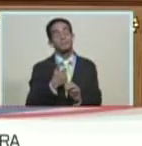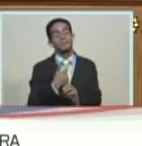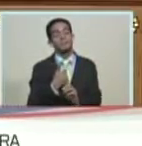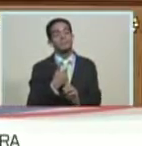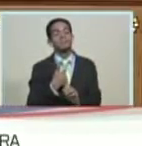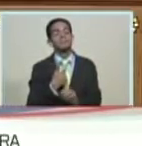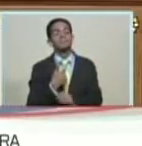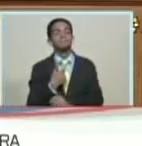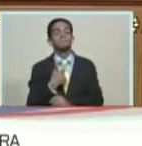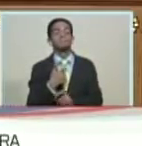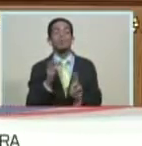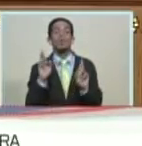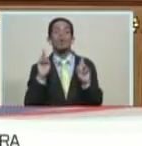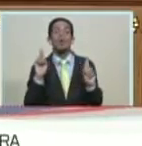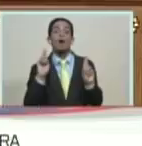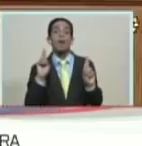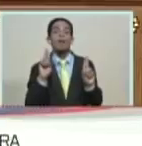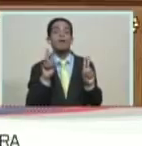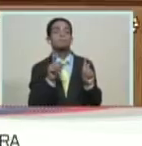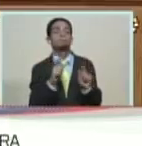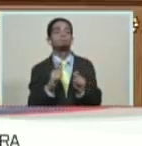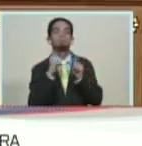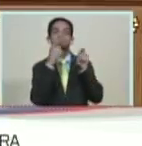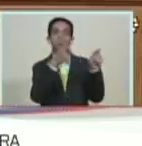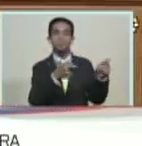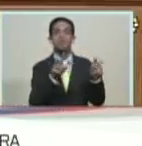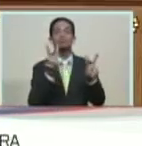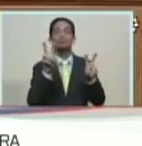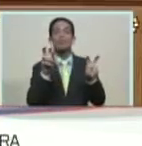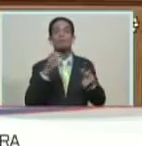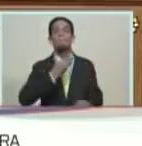nuevo presidente que quede electo